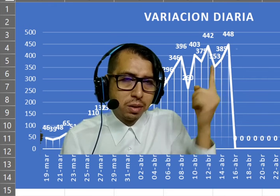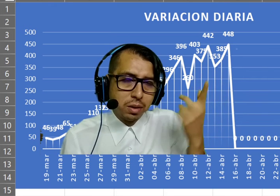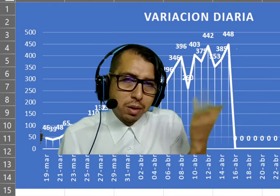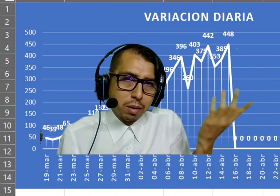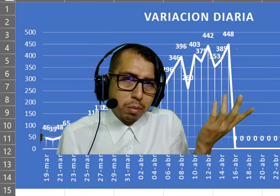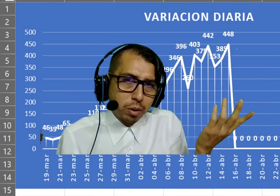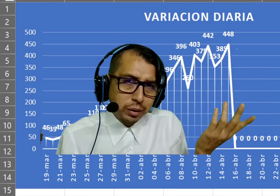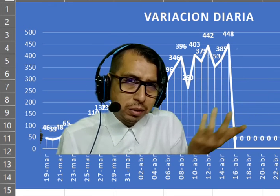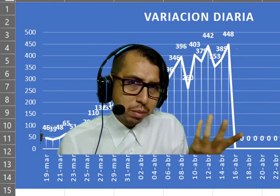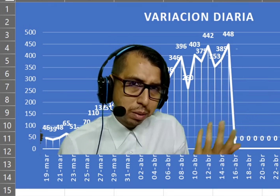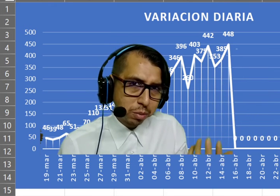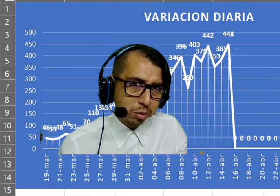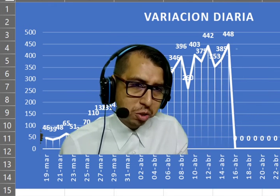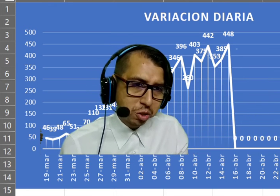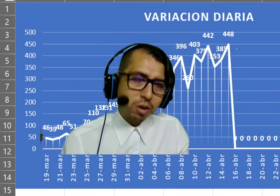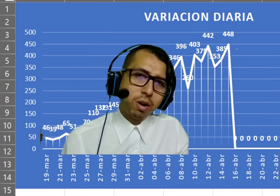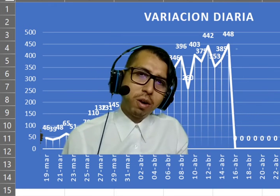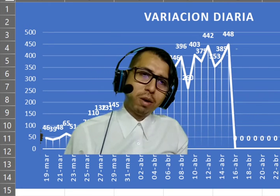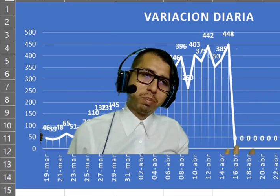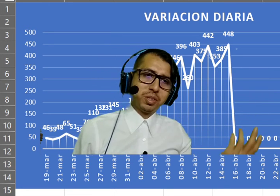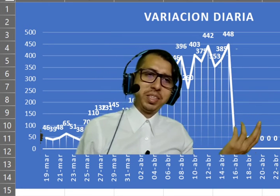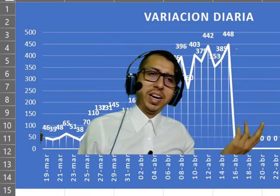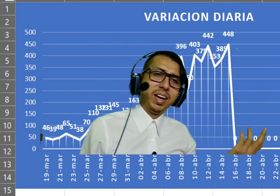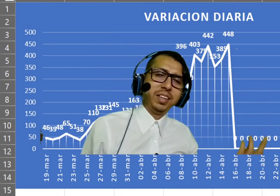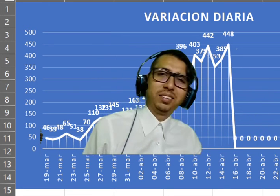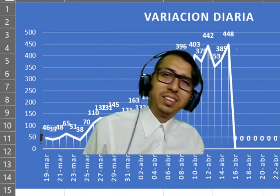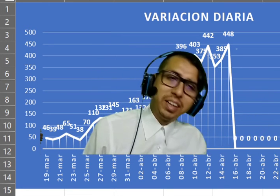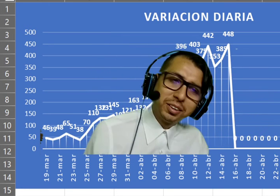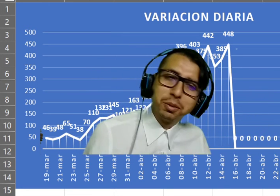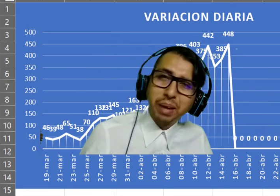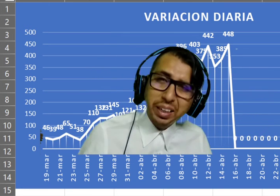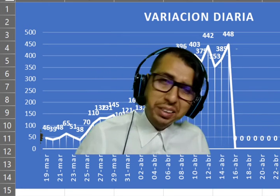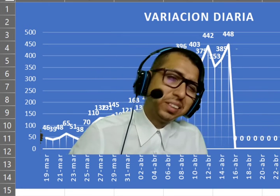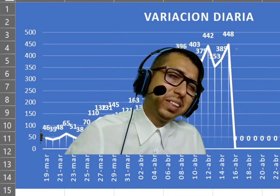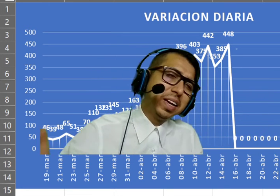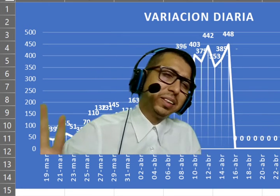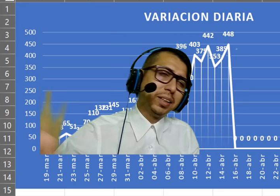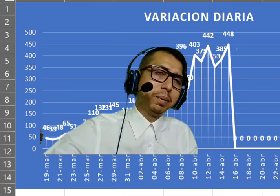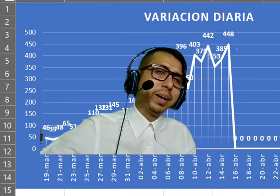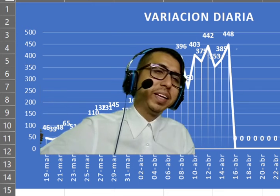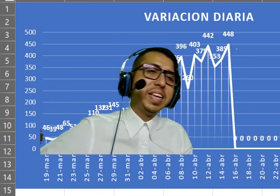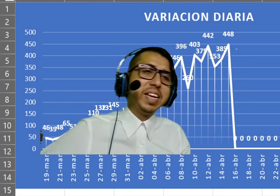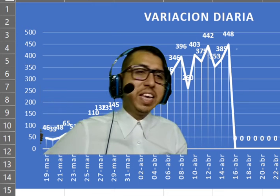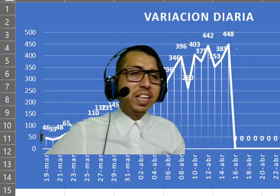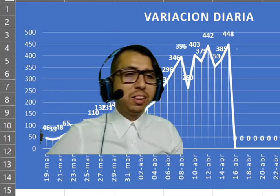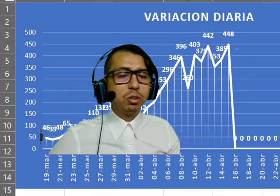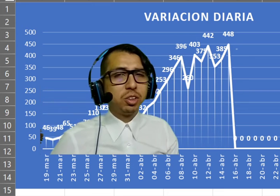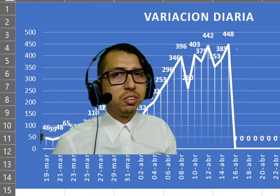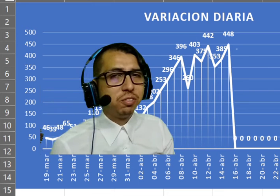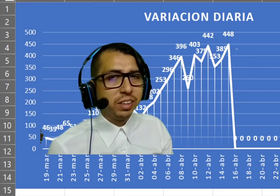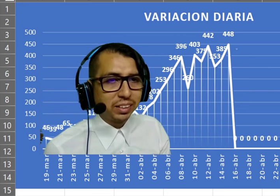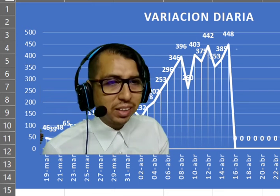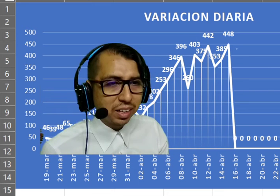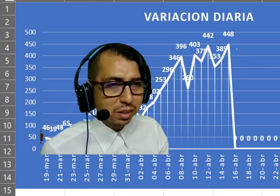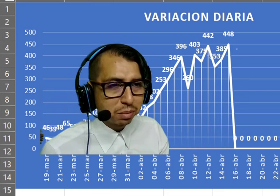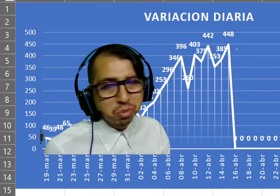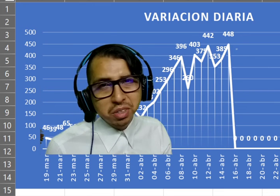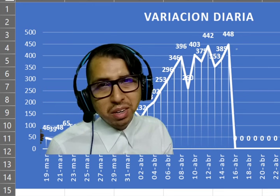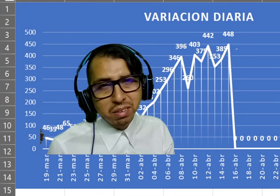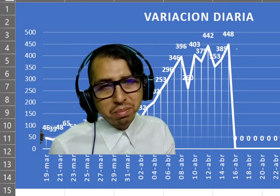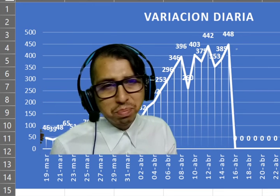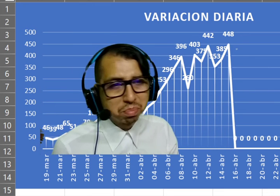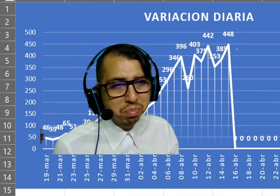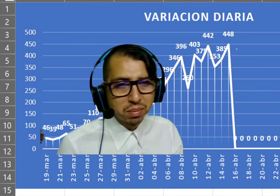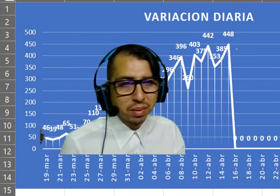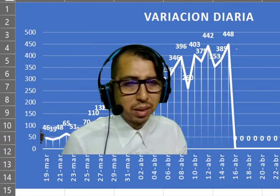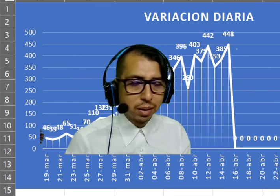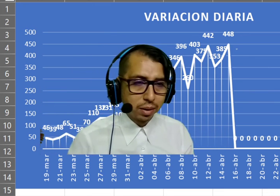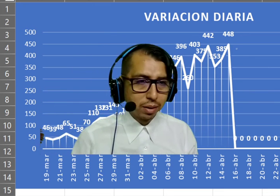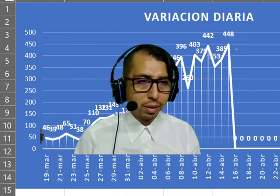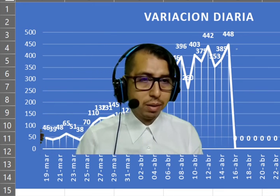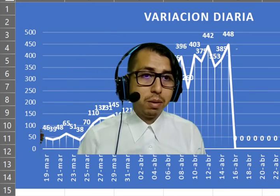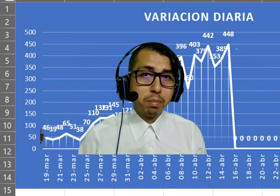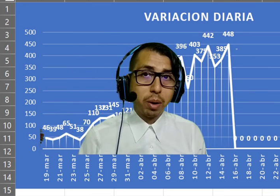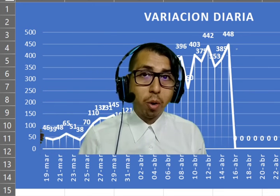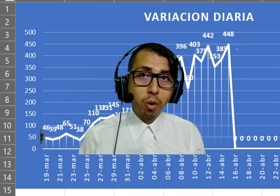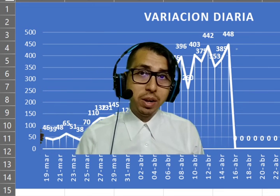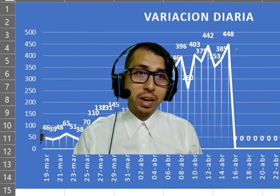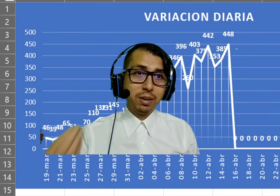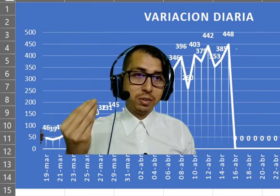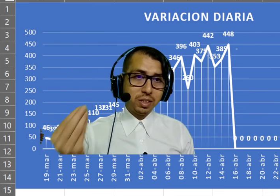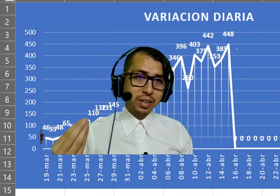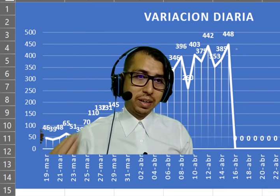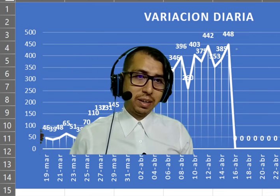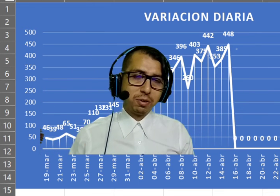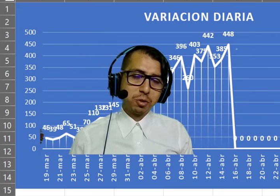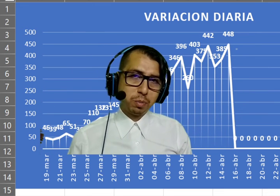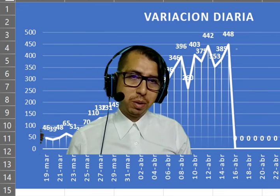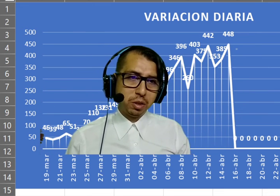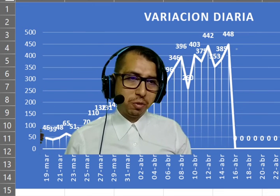385. Por lo tanto, habíamos dicho, no, pues ya esos días de ver 500 infectados, pues ya no. Pero hoy